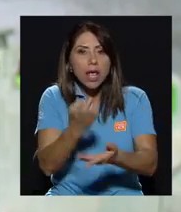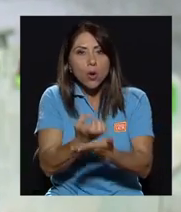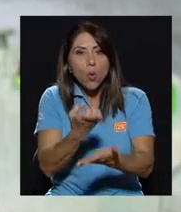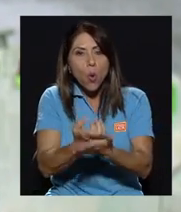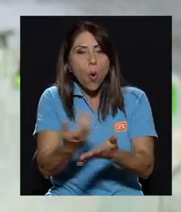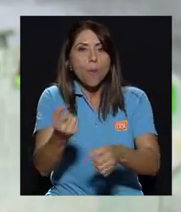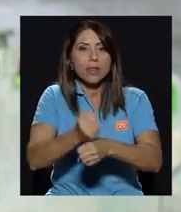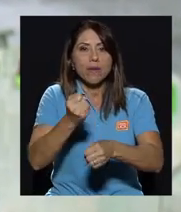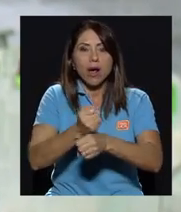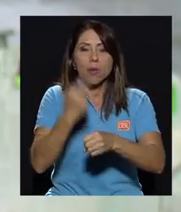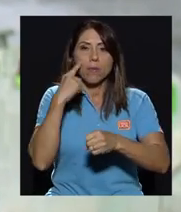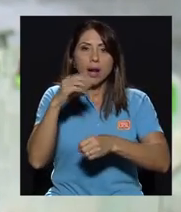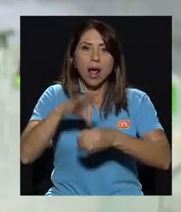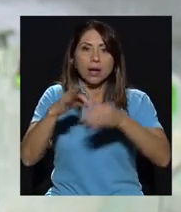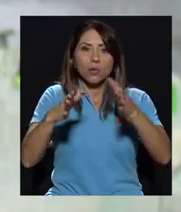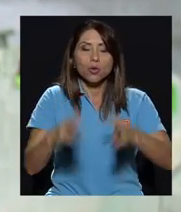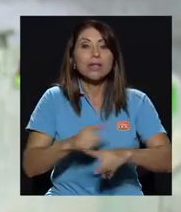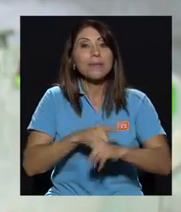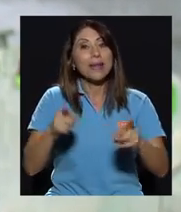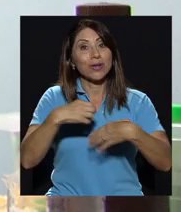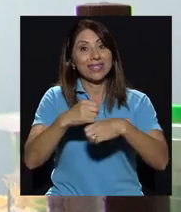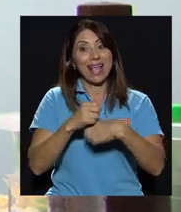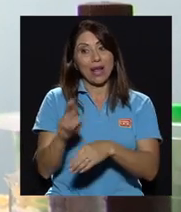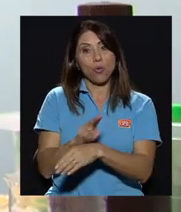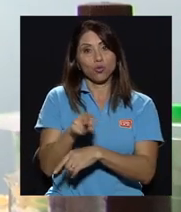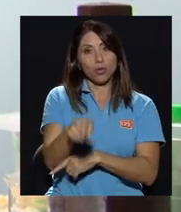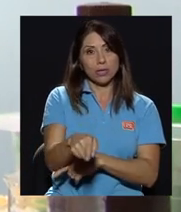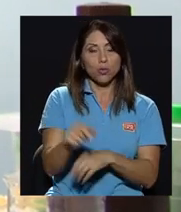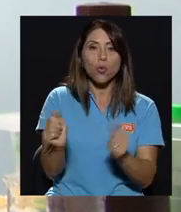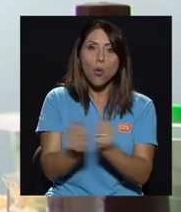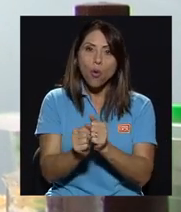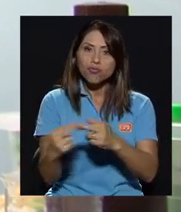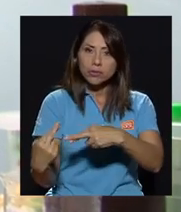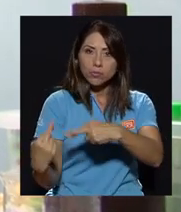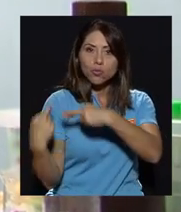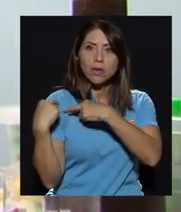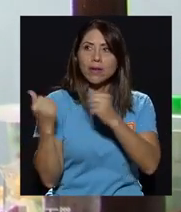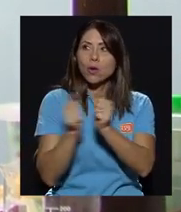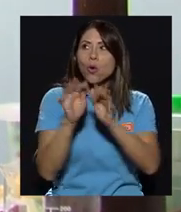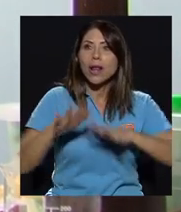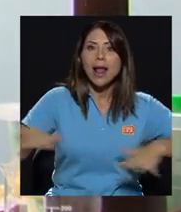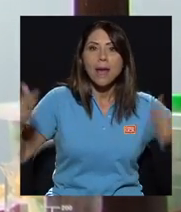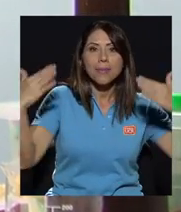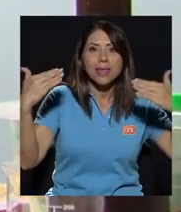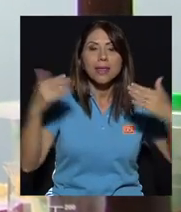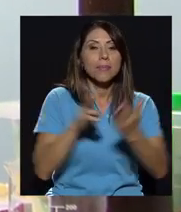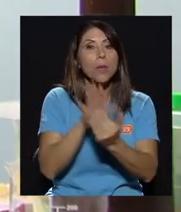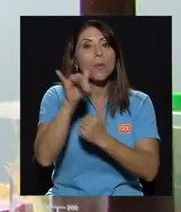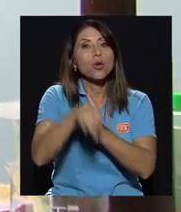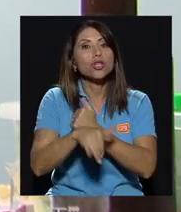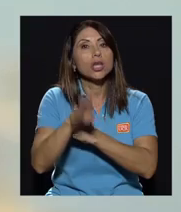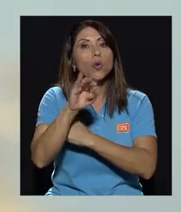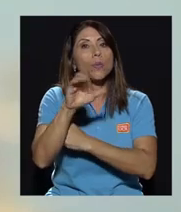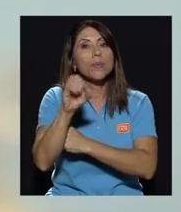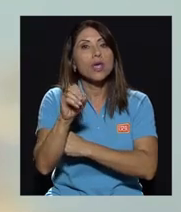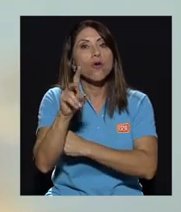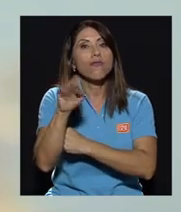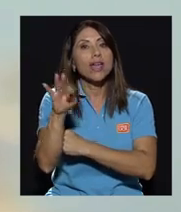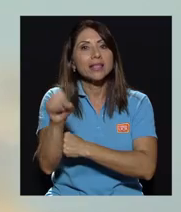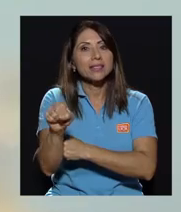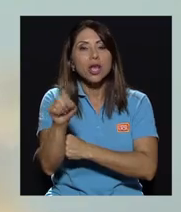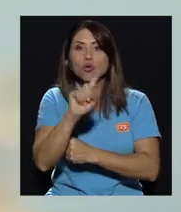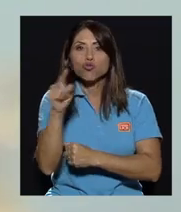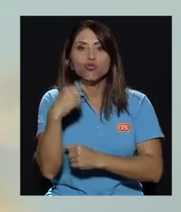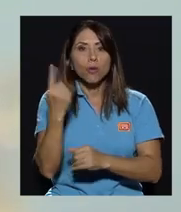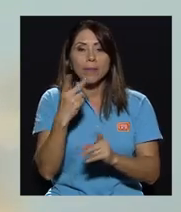agricultores pero que se dé de una manera responsable con el ambiente el proyecto de bio betts ha logrado ir más allá